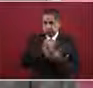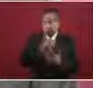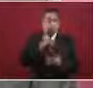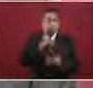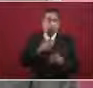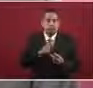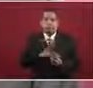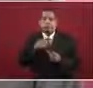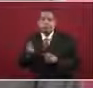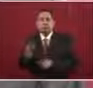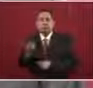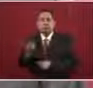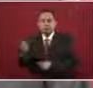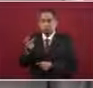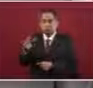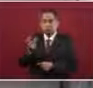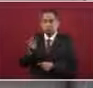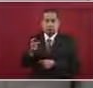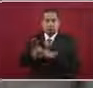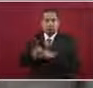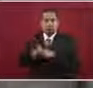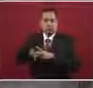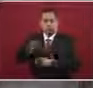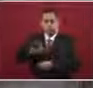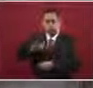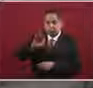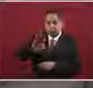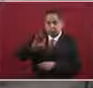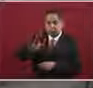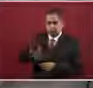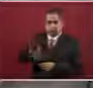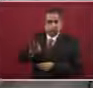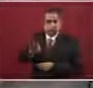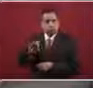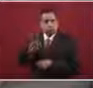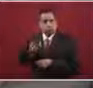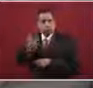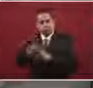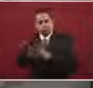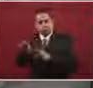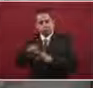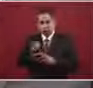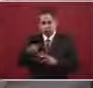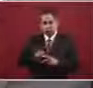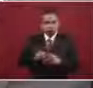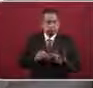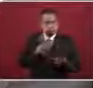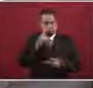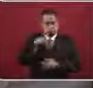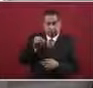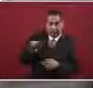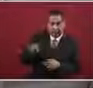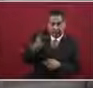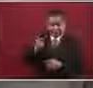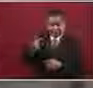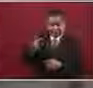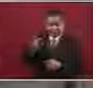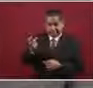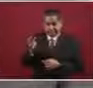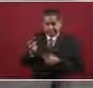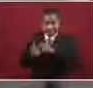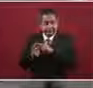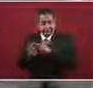son 200 de representación proporcional, bueno, ¿por qué de esos 200 no hay